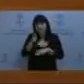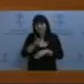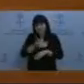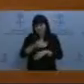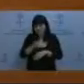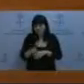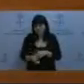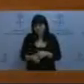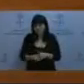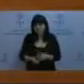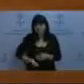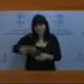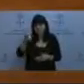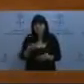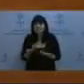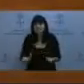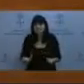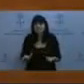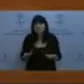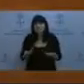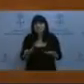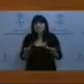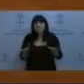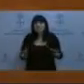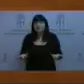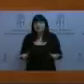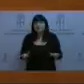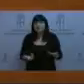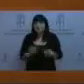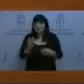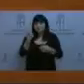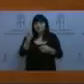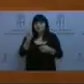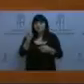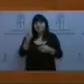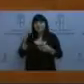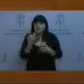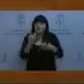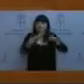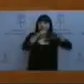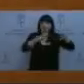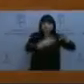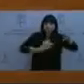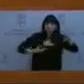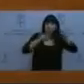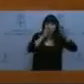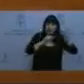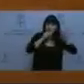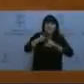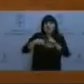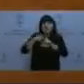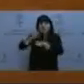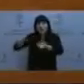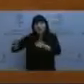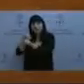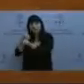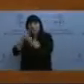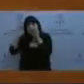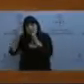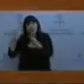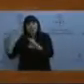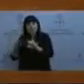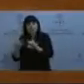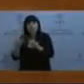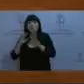recurso productivo No me cabe duda Pero si es una cosa Tenemos que formar a los empresarios Y tenemos que formar a los trabajadores Pero